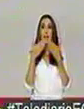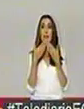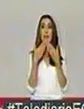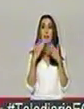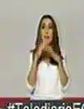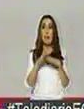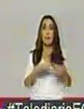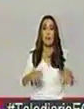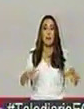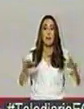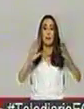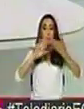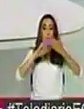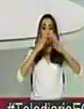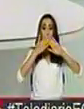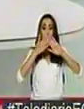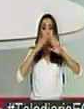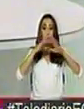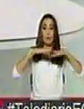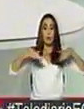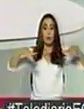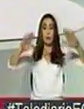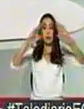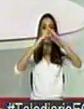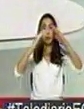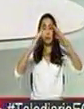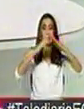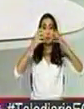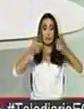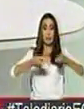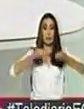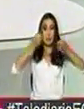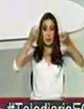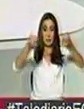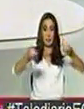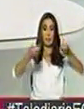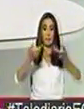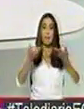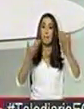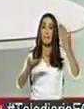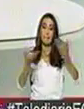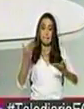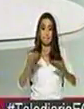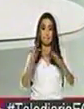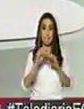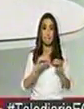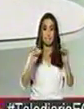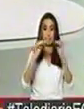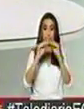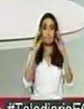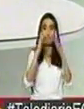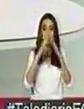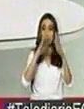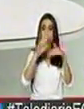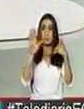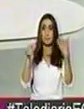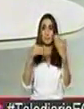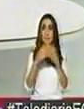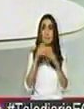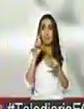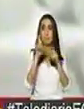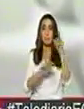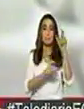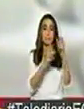habitacional, ciudad pluricultural e intercultural que tiene una visión social, beneficiar y entregar casas dignas para personas de